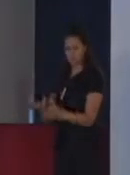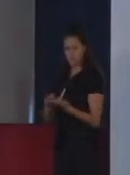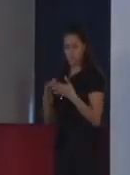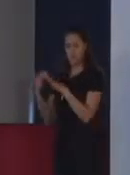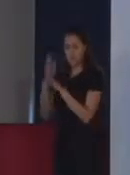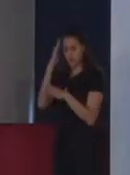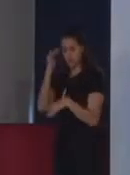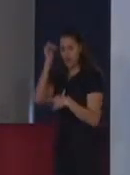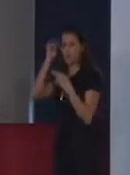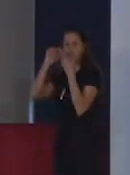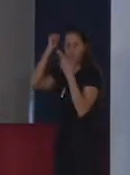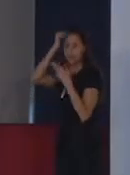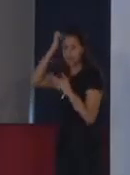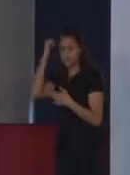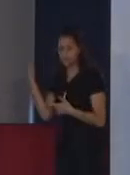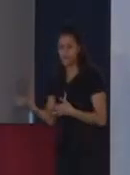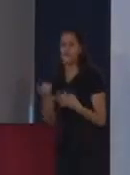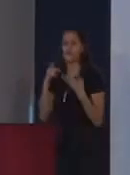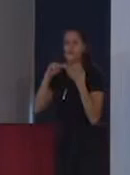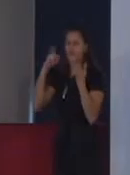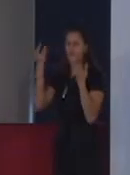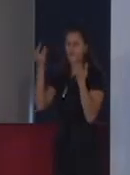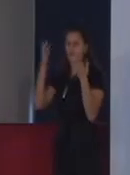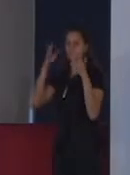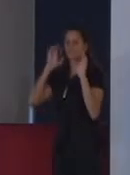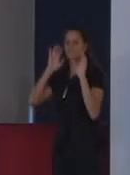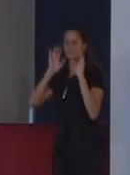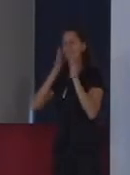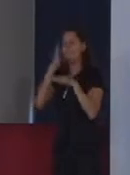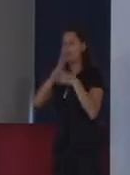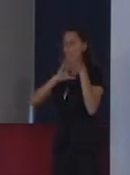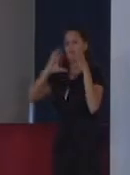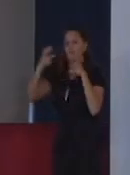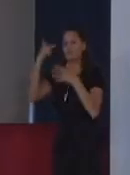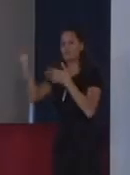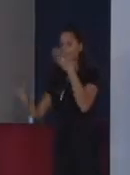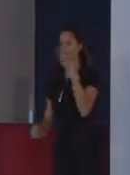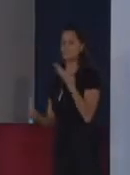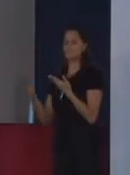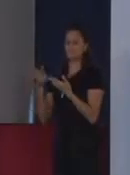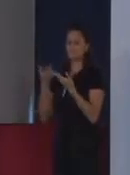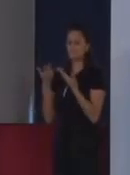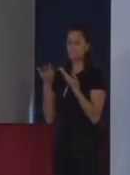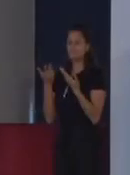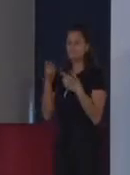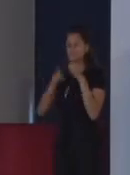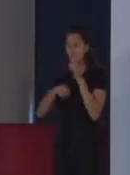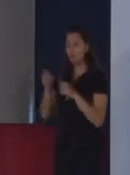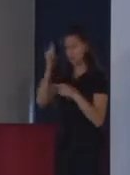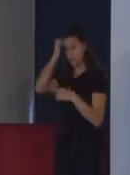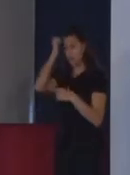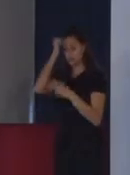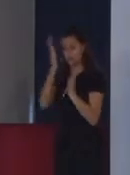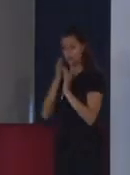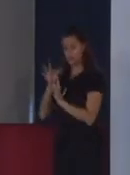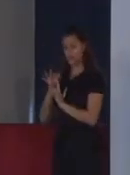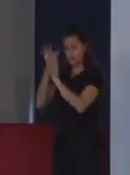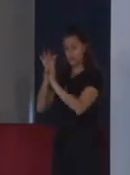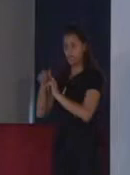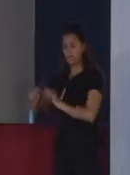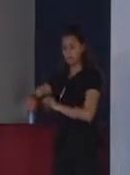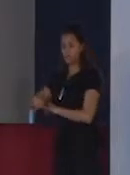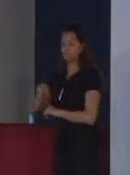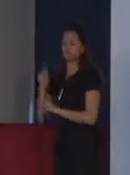esos docentes, a los medios de comunicación, a la comunidad. Es más, educadores especiales han trabajado